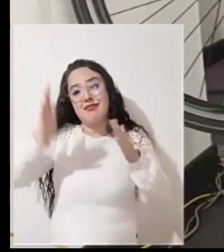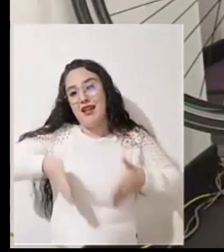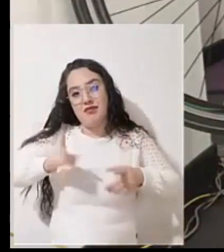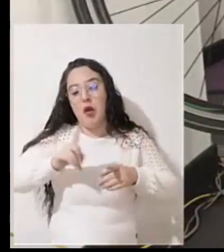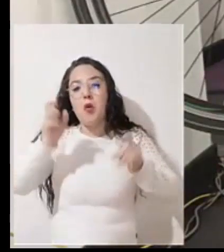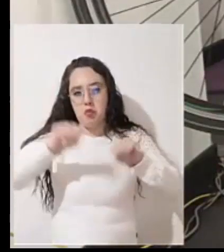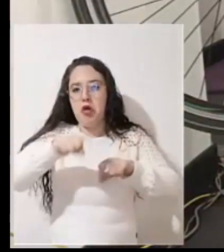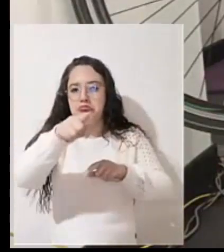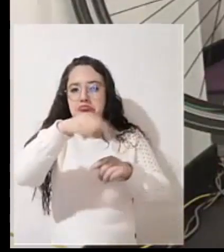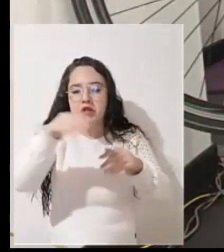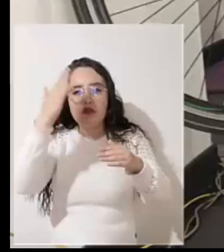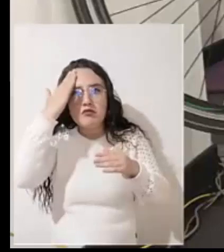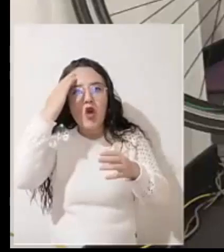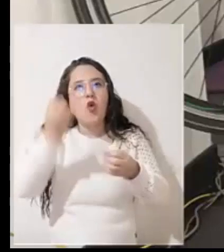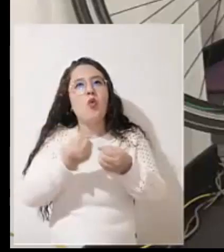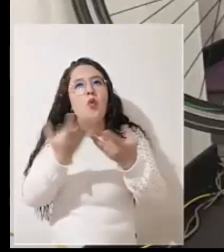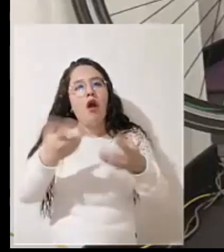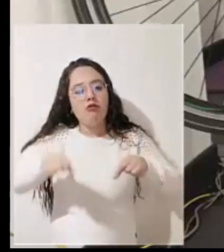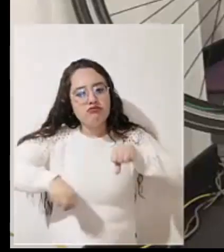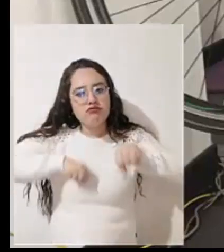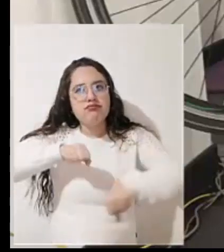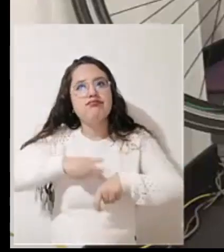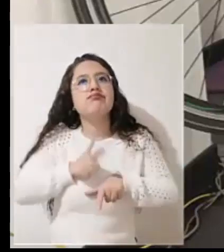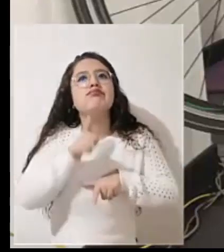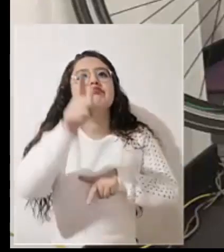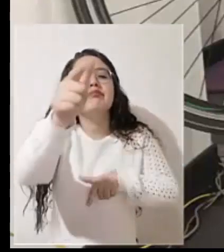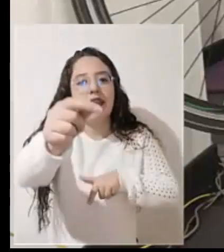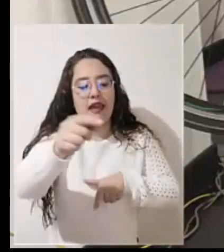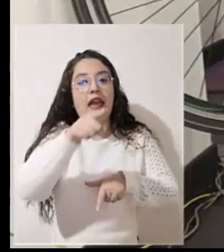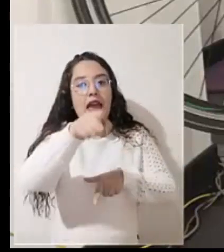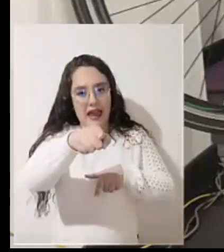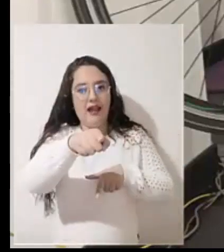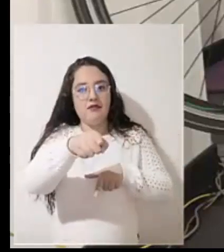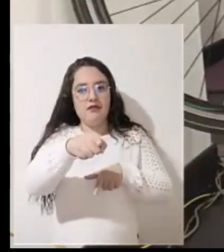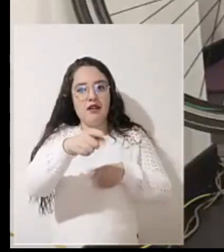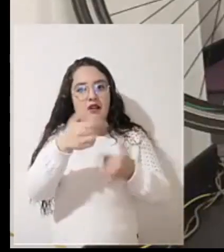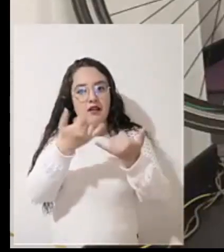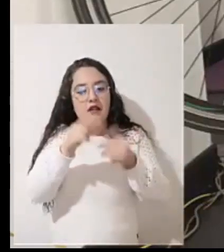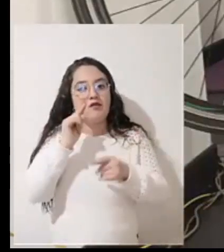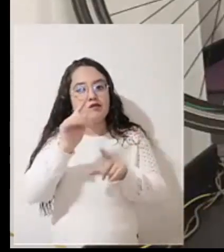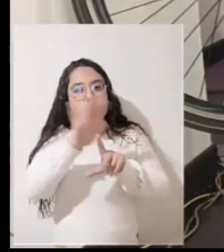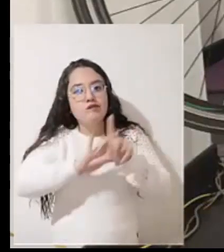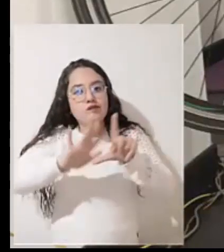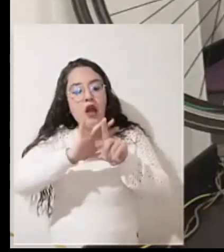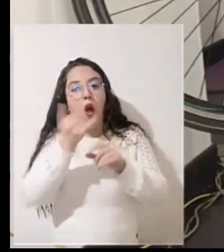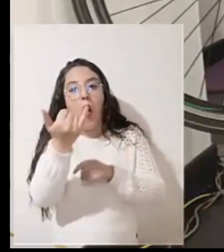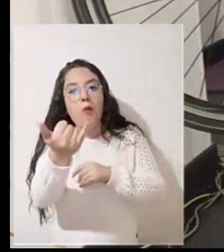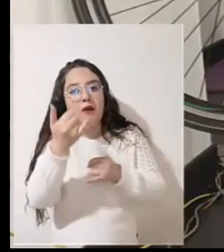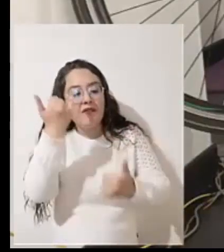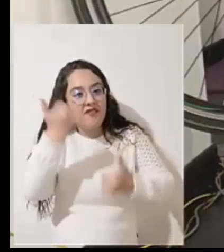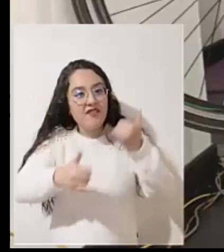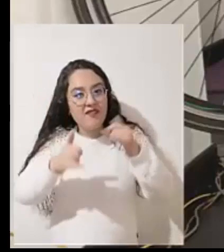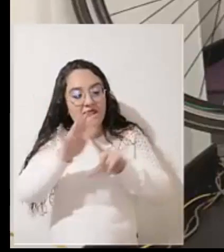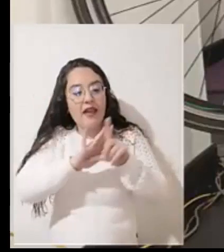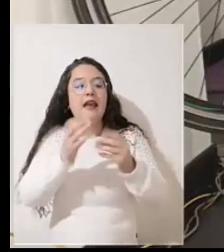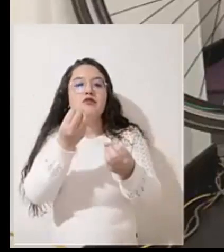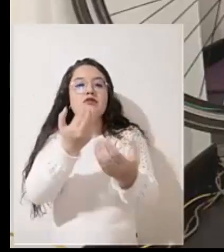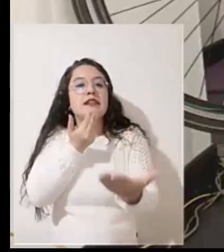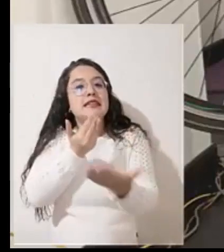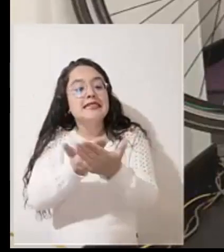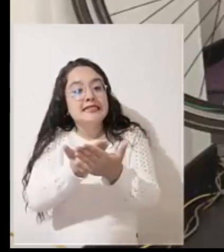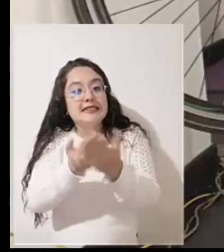cálculos de cuánta distancia recorrería. Esos ejercicios se encuentran al final de este video. Muchachos, muchas gracias